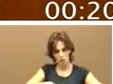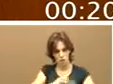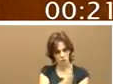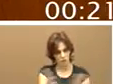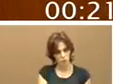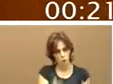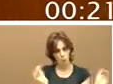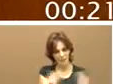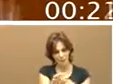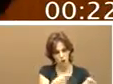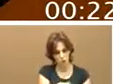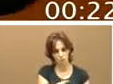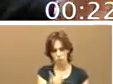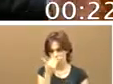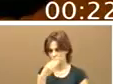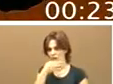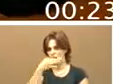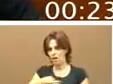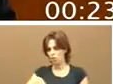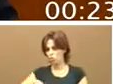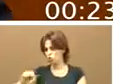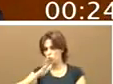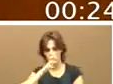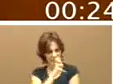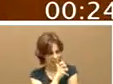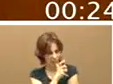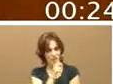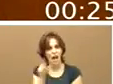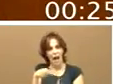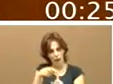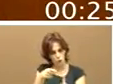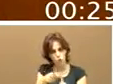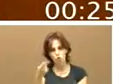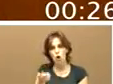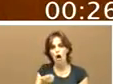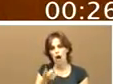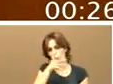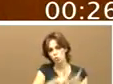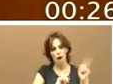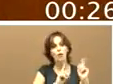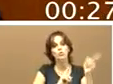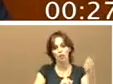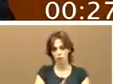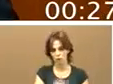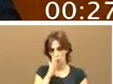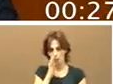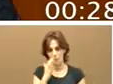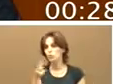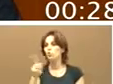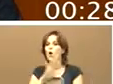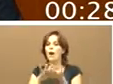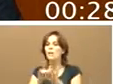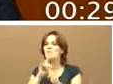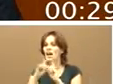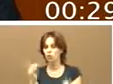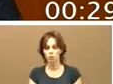un discurso patético de acoso de acusación cuando a usted se le llena la boca de diálogo señora vicepresidenta